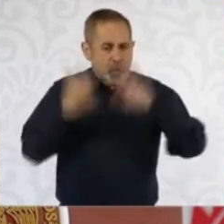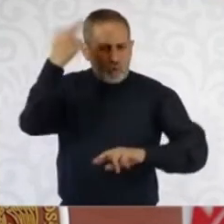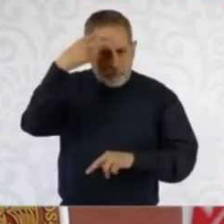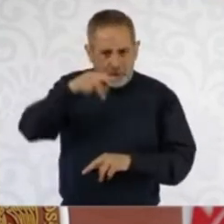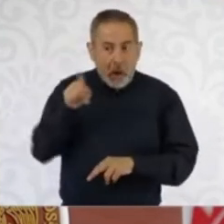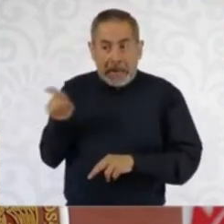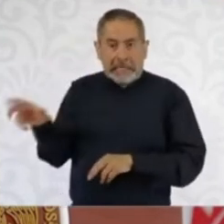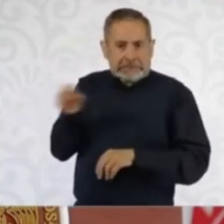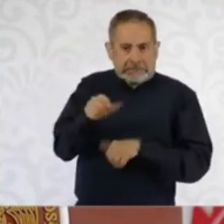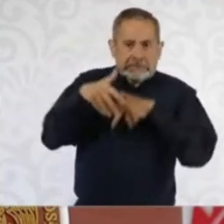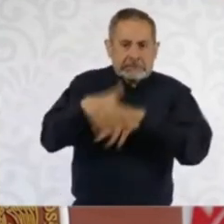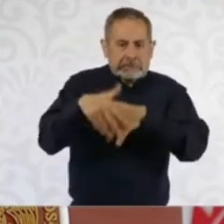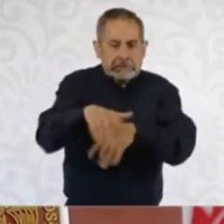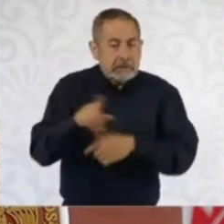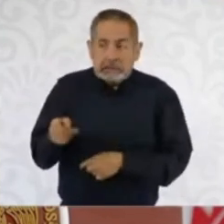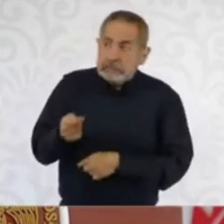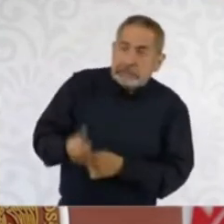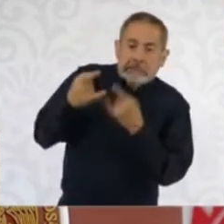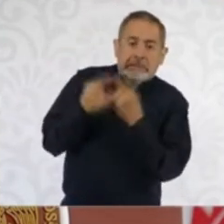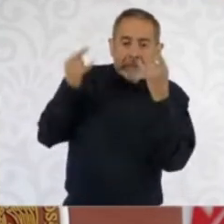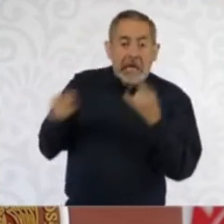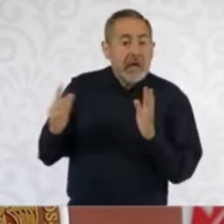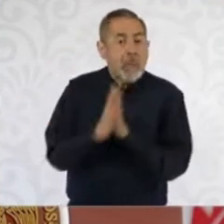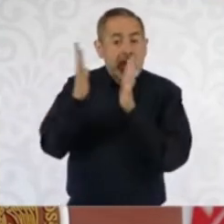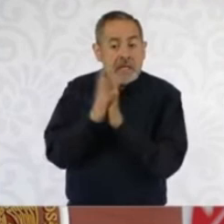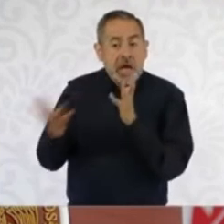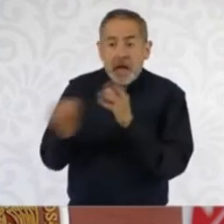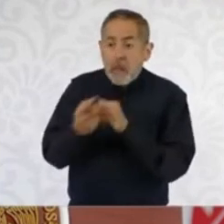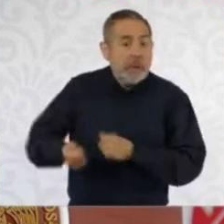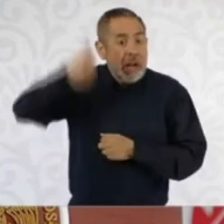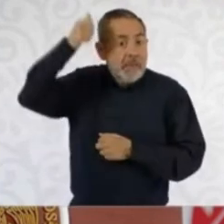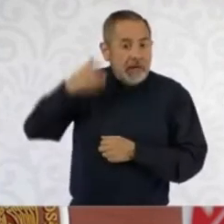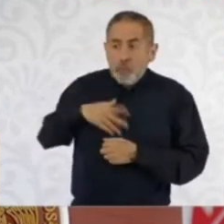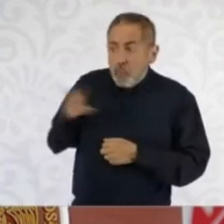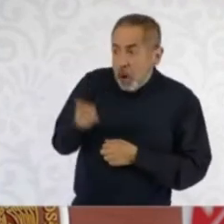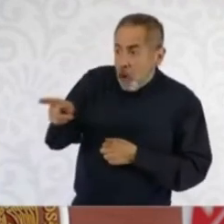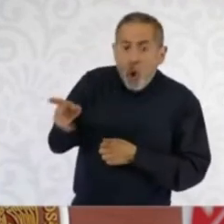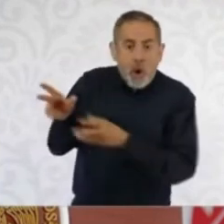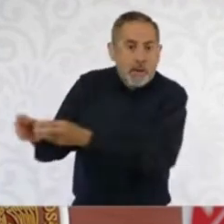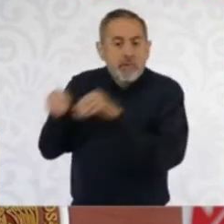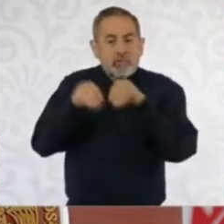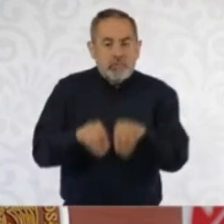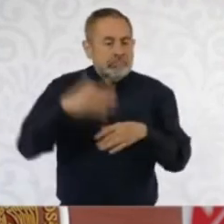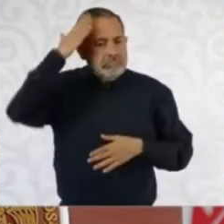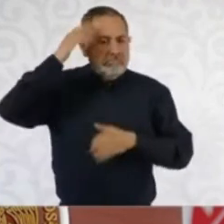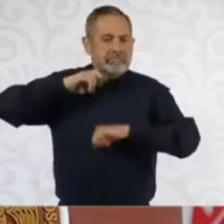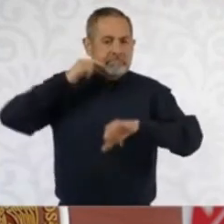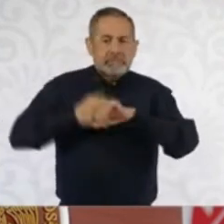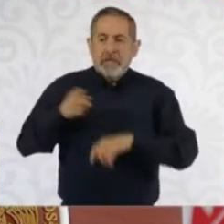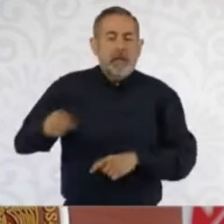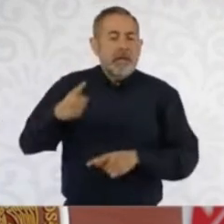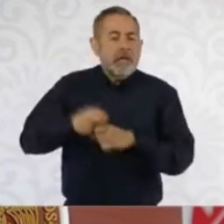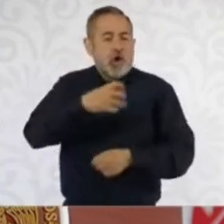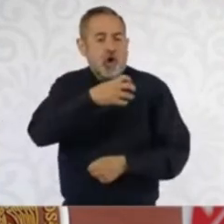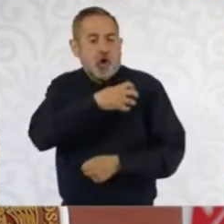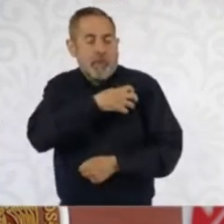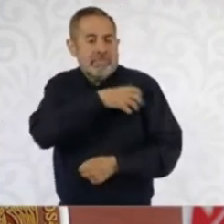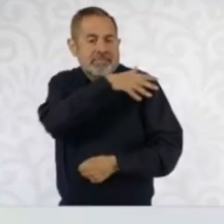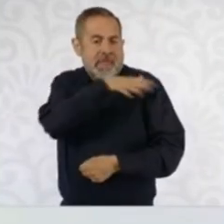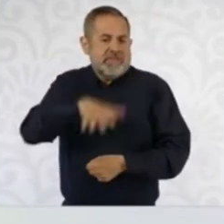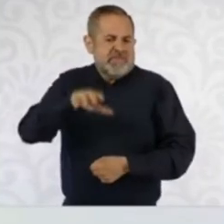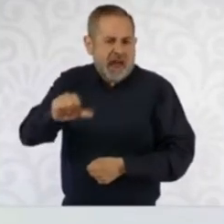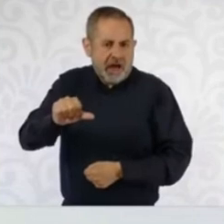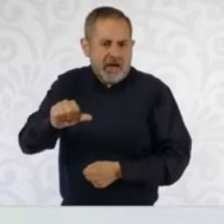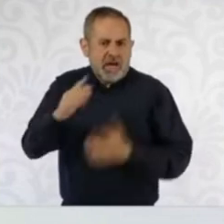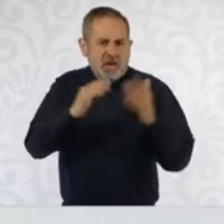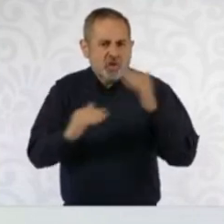Por primera vez hicieron historia al participar en este desfile, que fue encabezada por la primera comandanta con A suprema